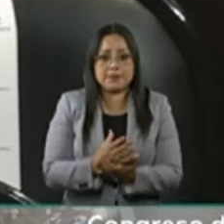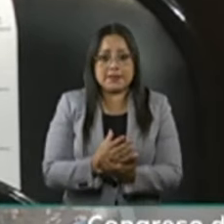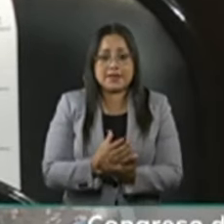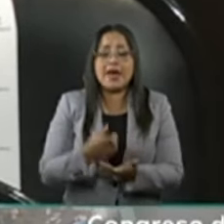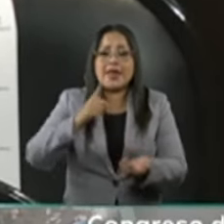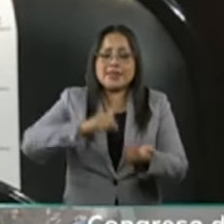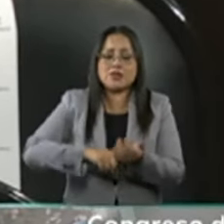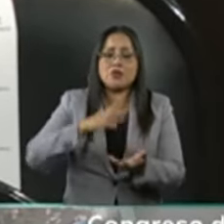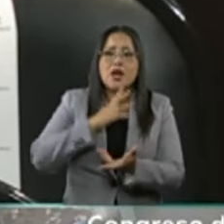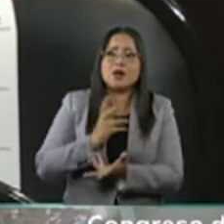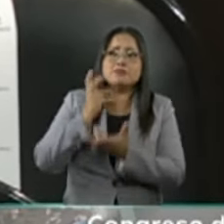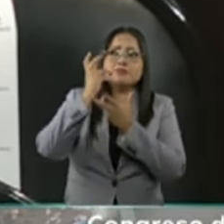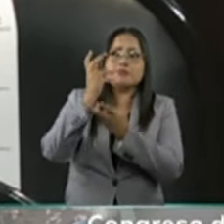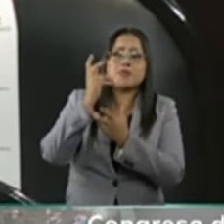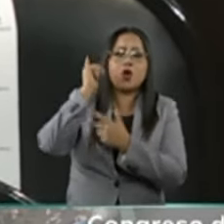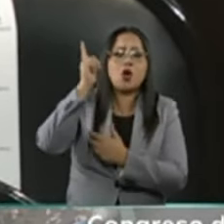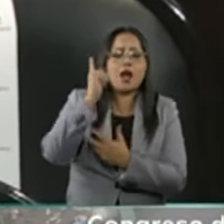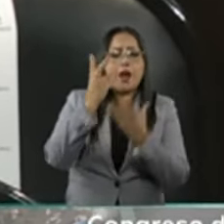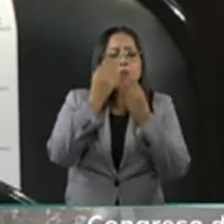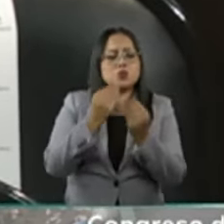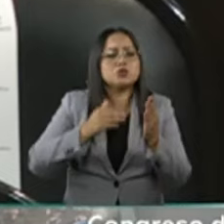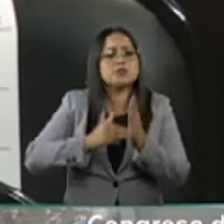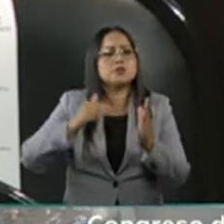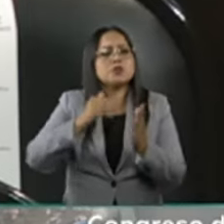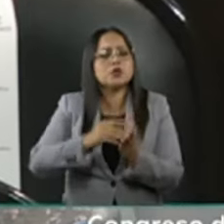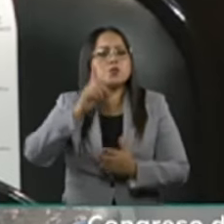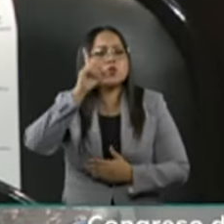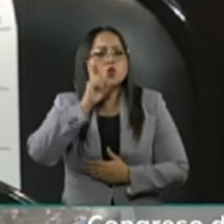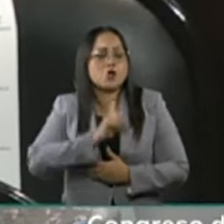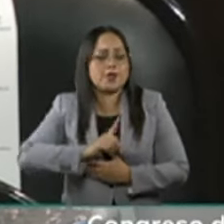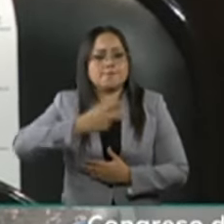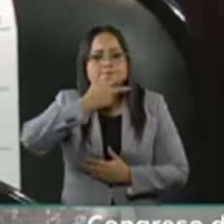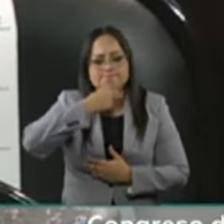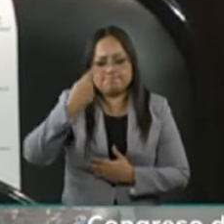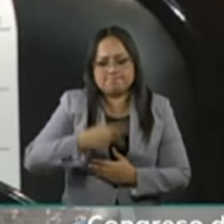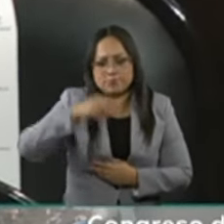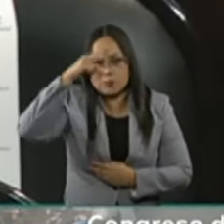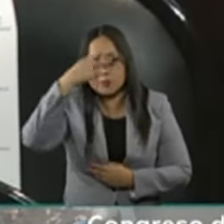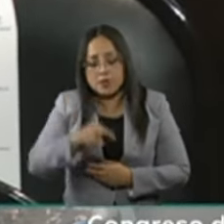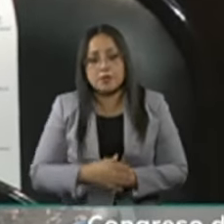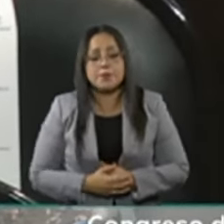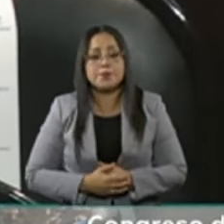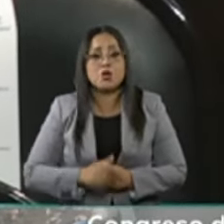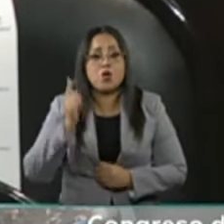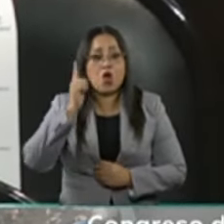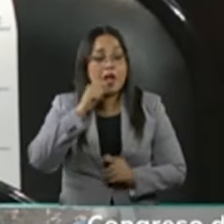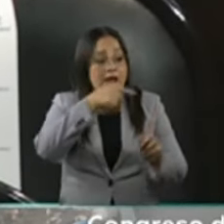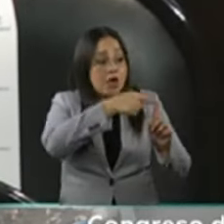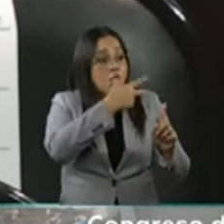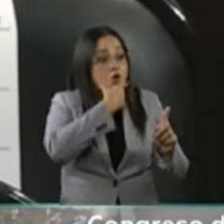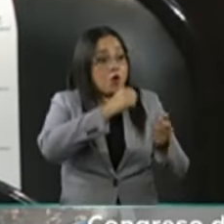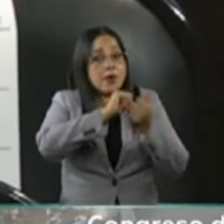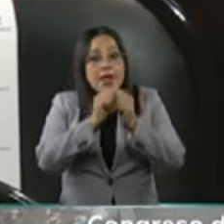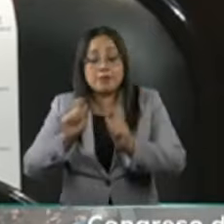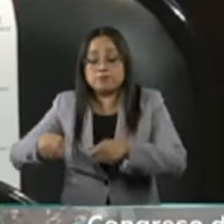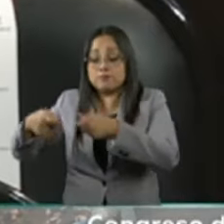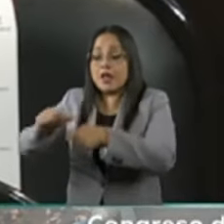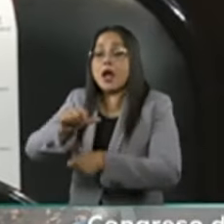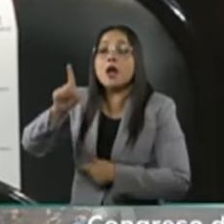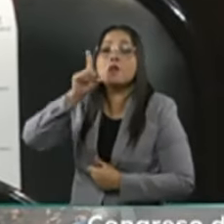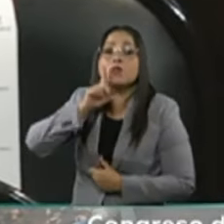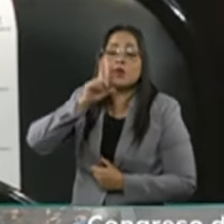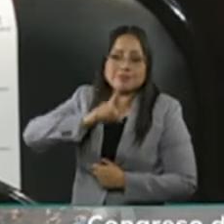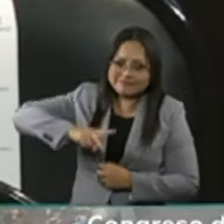la esperanza de millones de mexicanas y mexicanos. Hagamos que este cambio de hombre a mujer